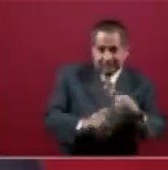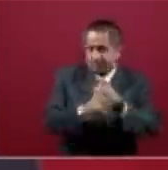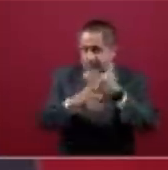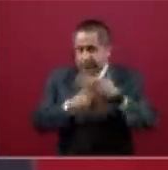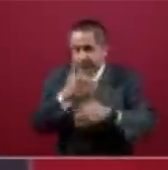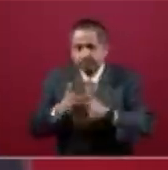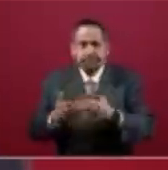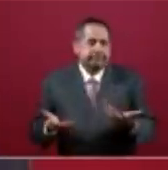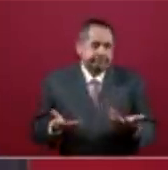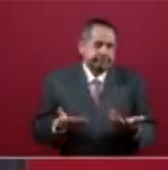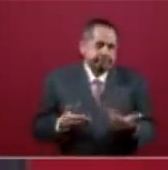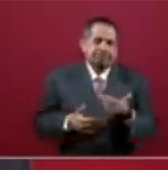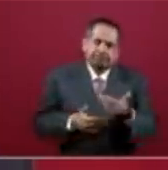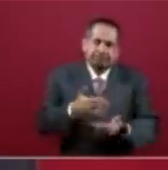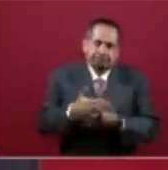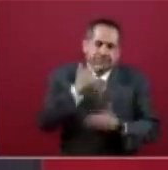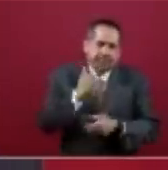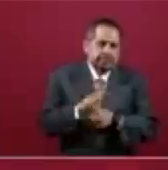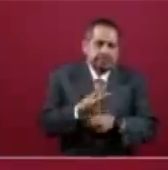se avanza.